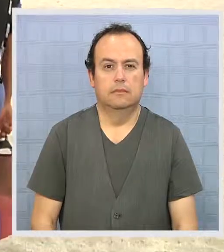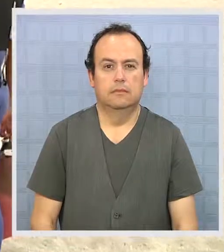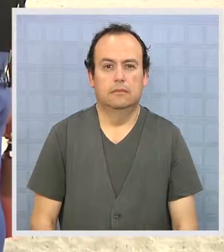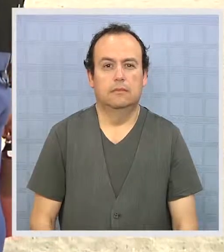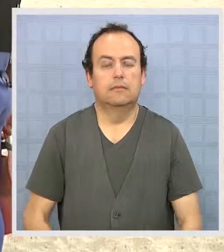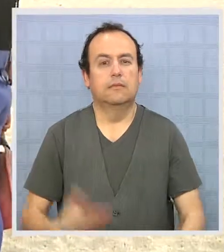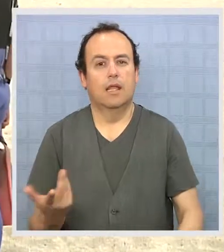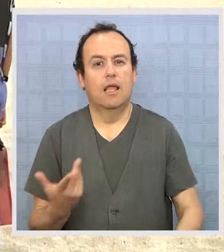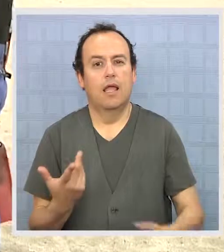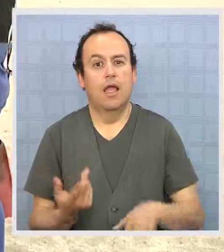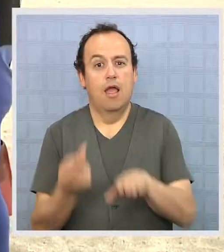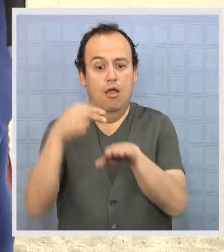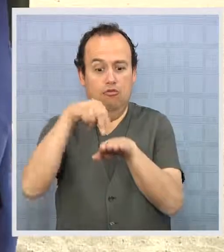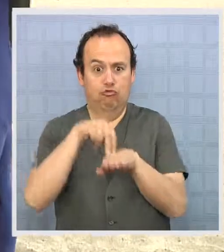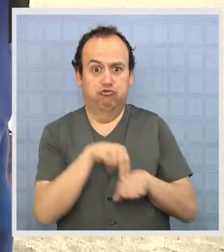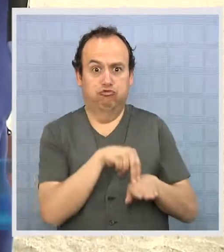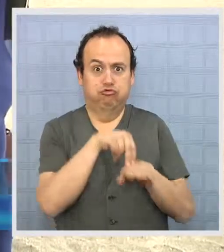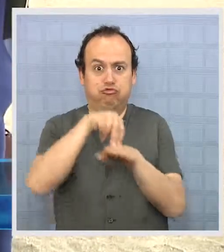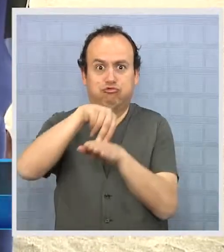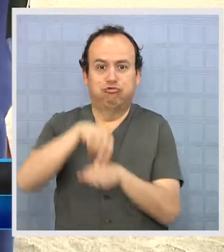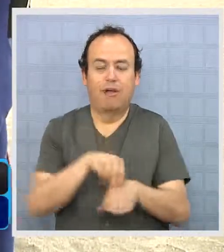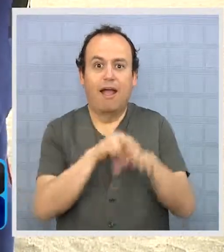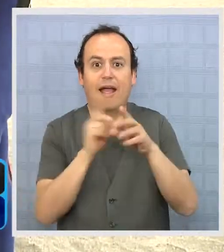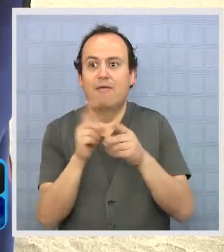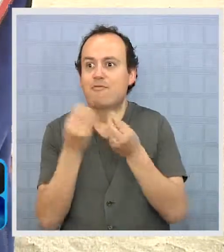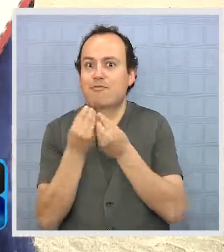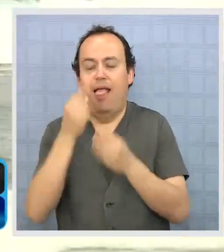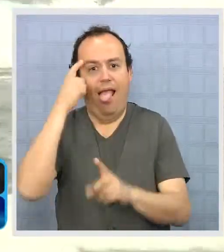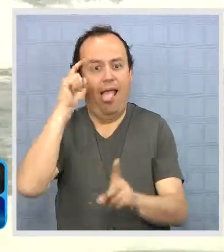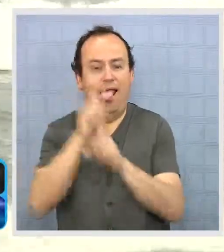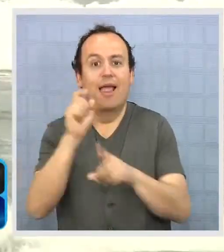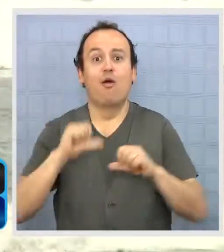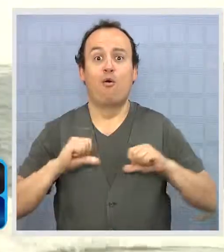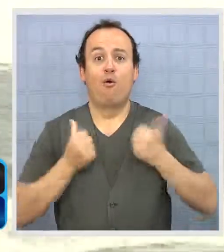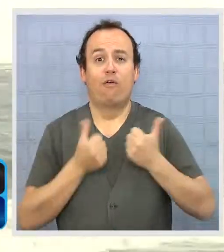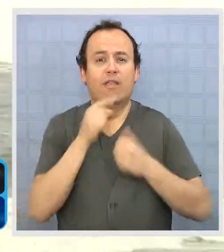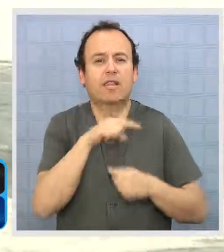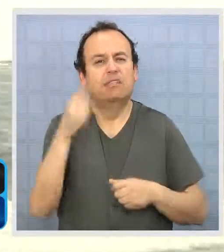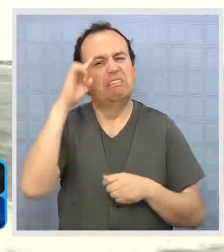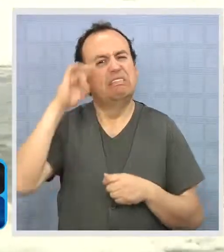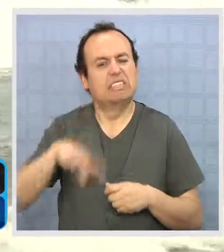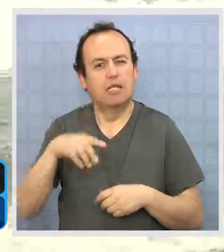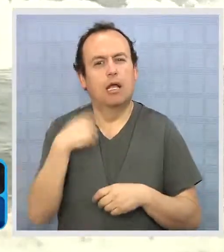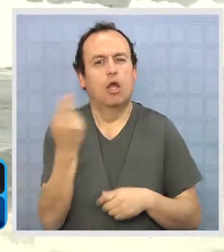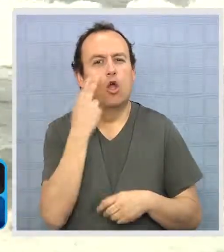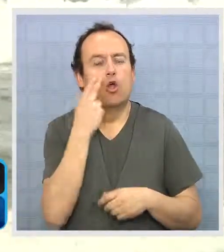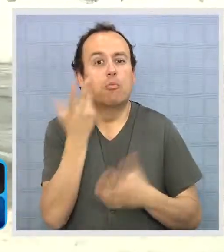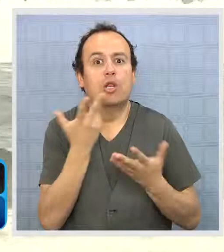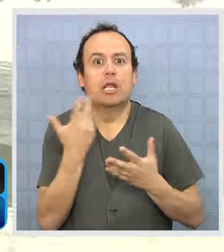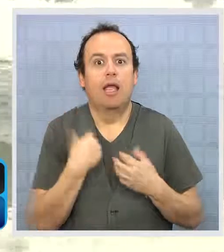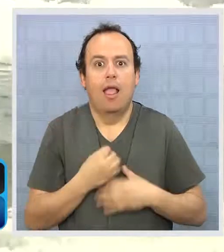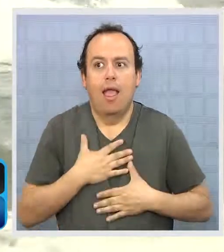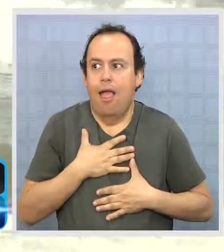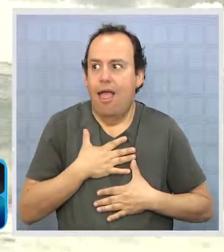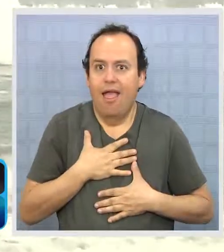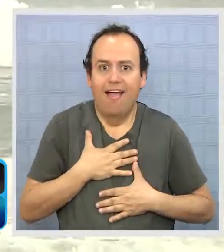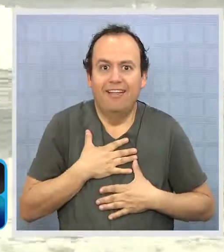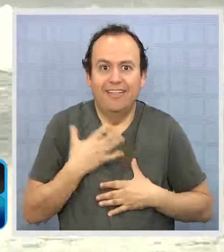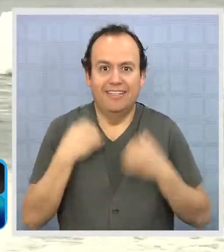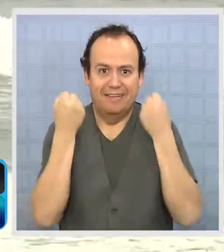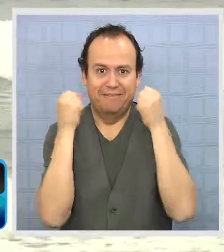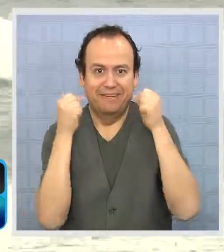el ser es uno de los deportes preferidos por la juventud según los entendidos por la adrenalina que provoca al